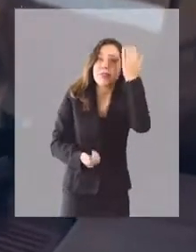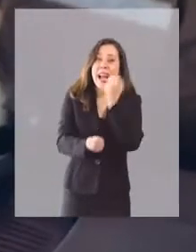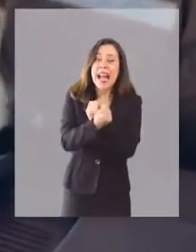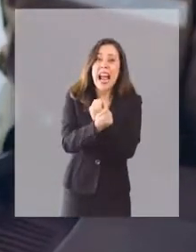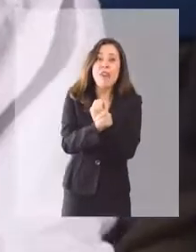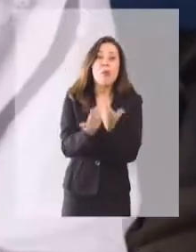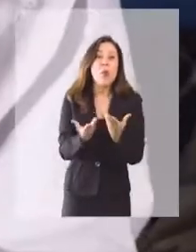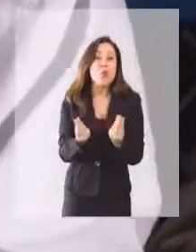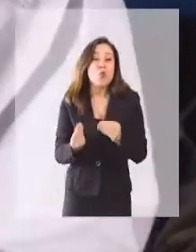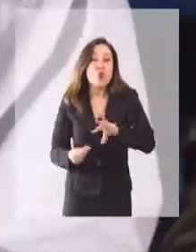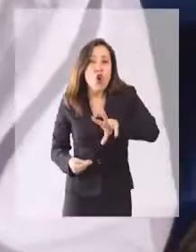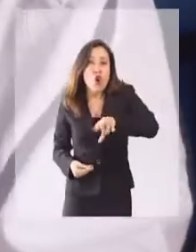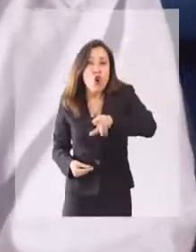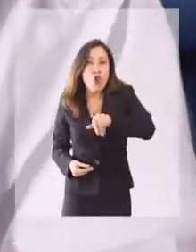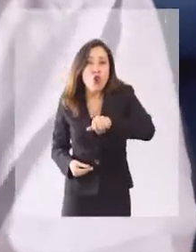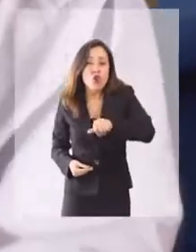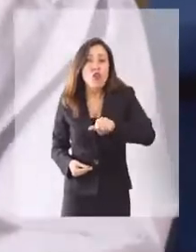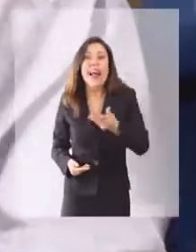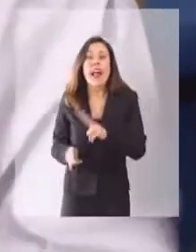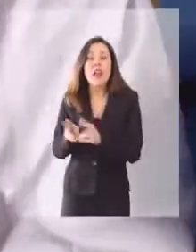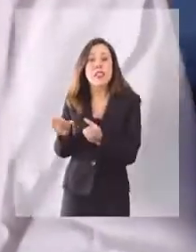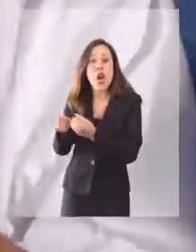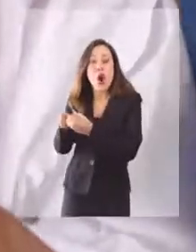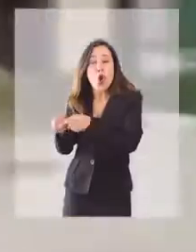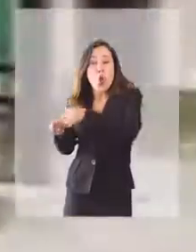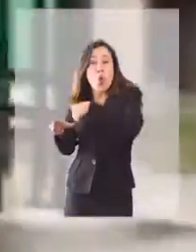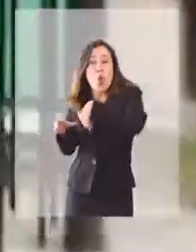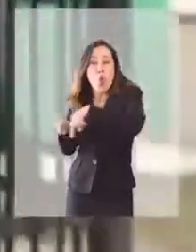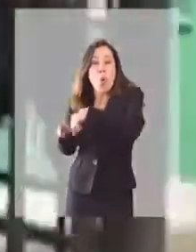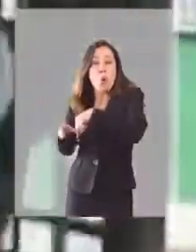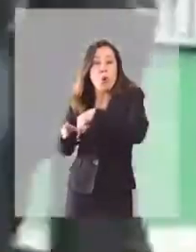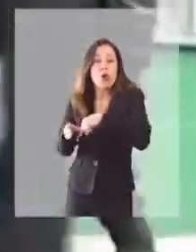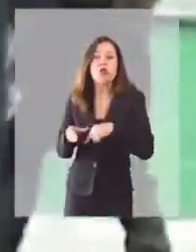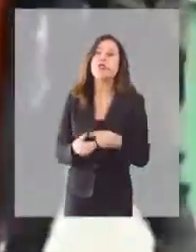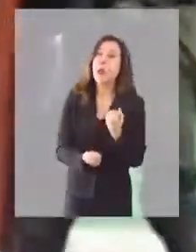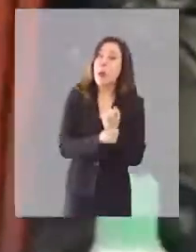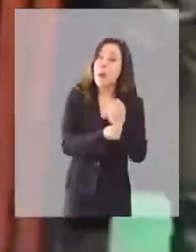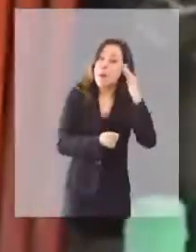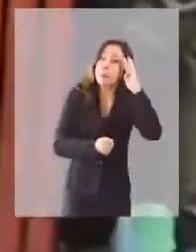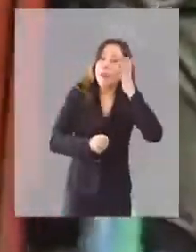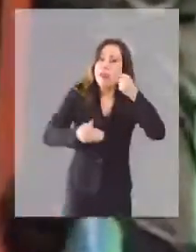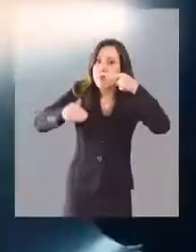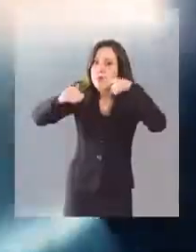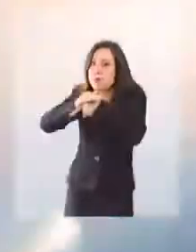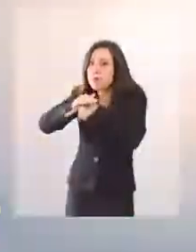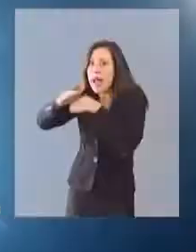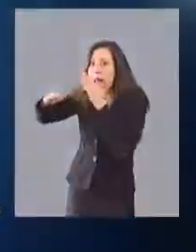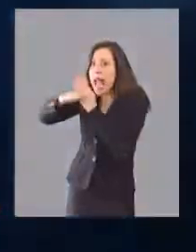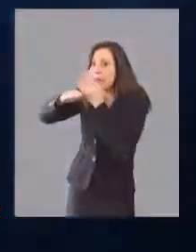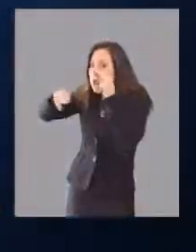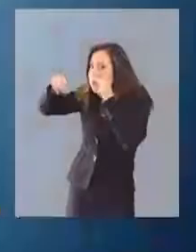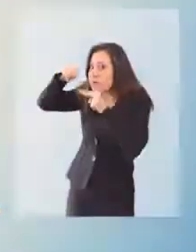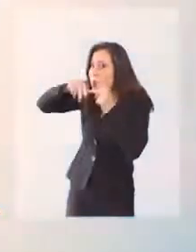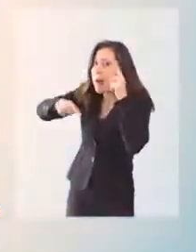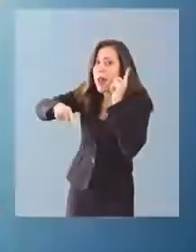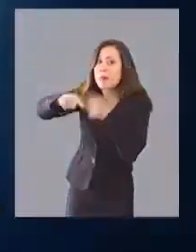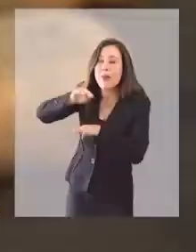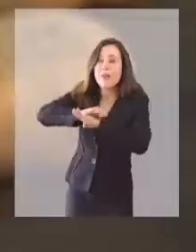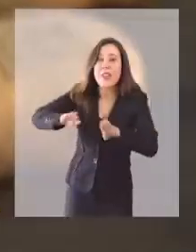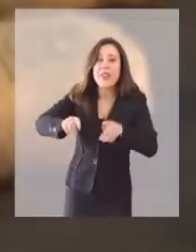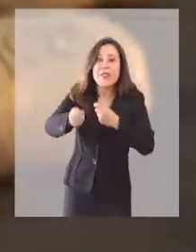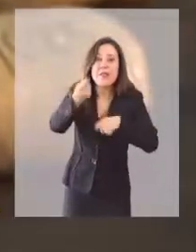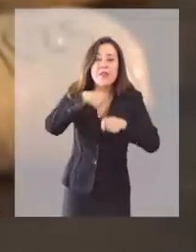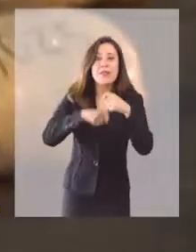de Carabineros, porque la mayoría de los delitos los cometen bandas y pandillas. Tenemos que infiltrarlas para poder combatir